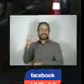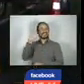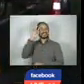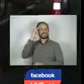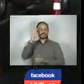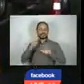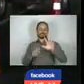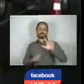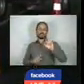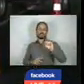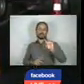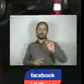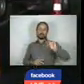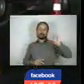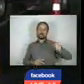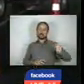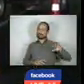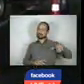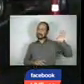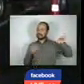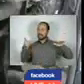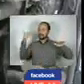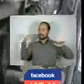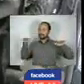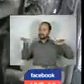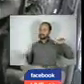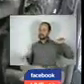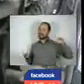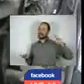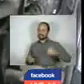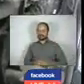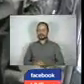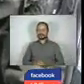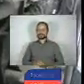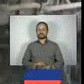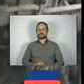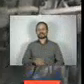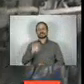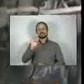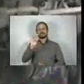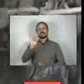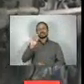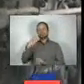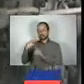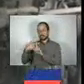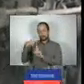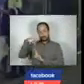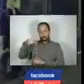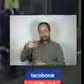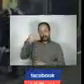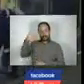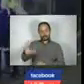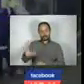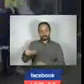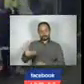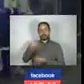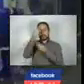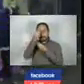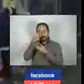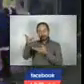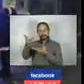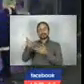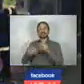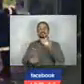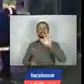,7% más que el año pasado. Hasta el 18 de abril de este año, se reportan 5